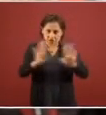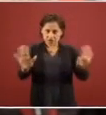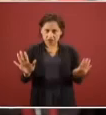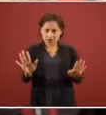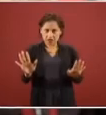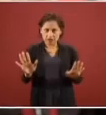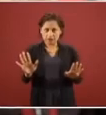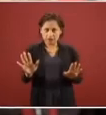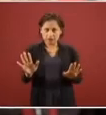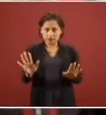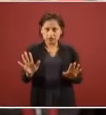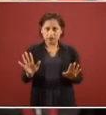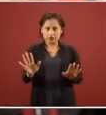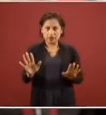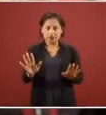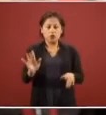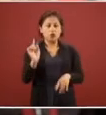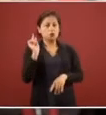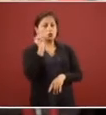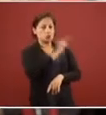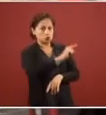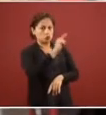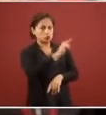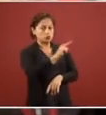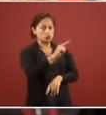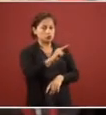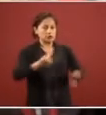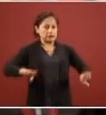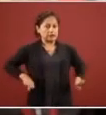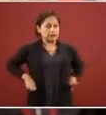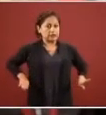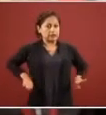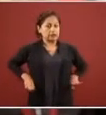líder internacional en ascendencia. Estas mañaneras